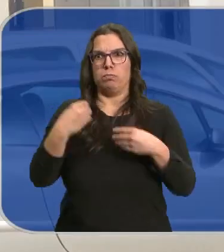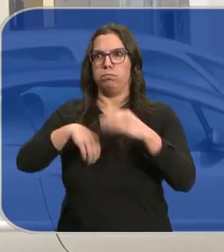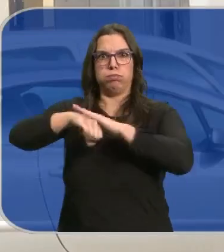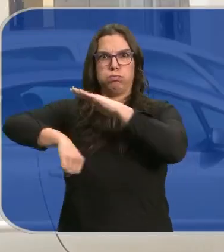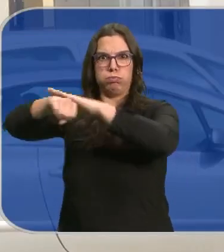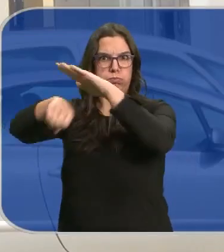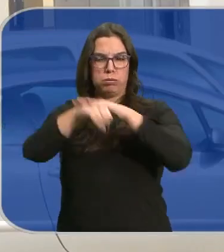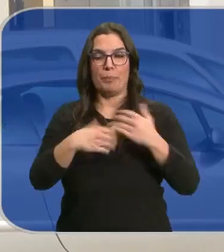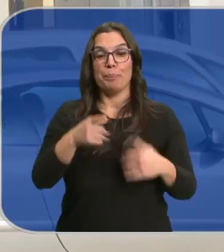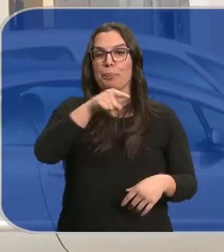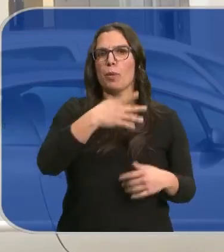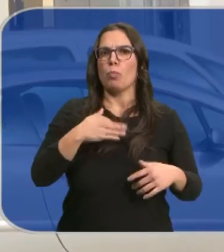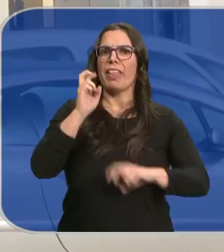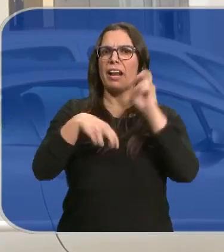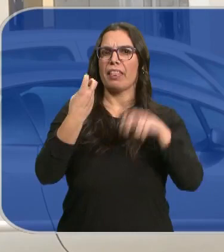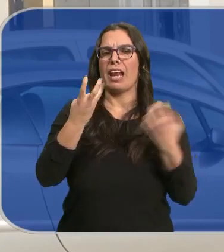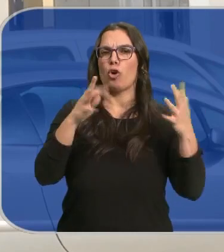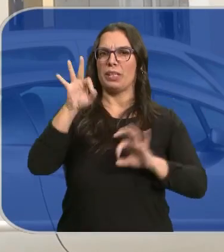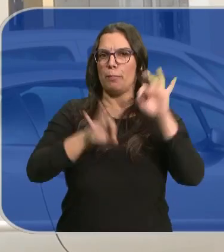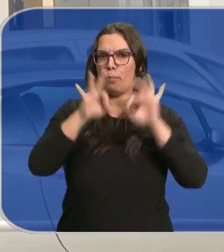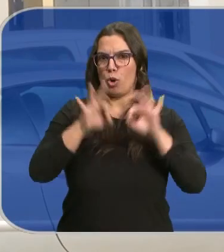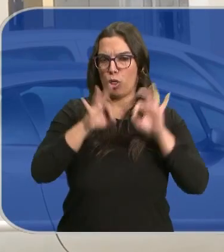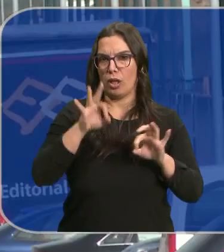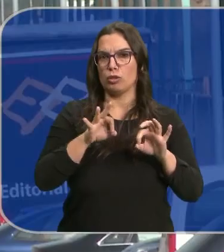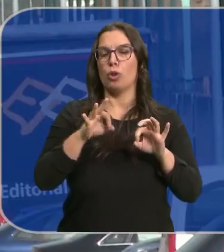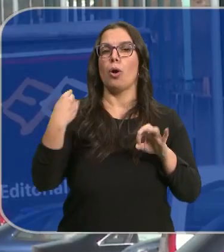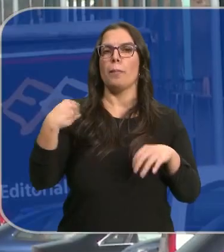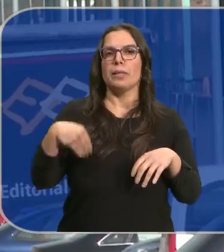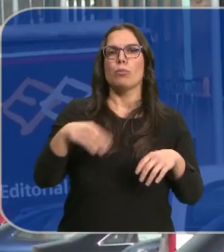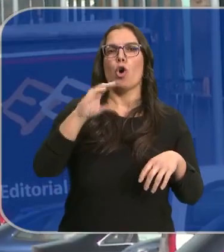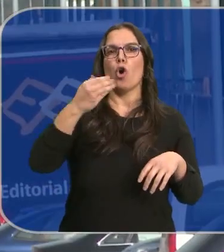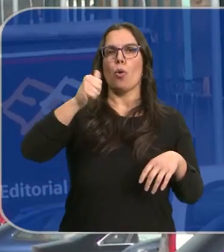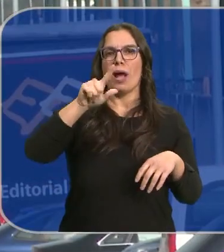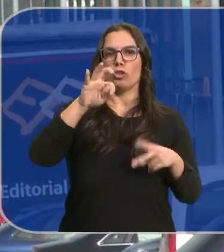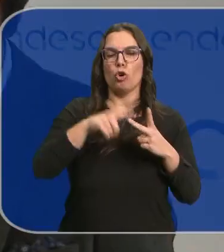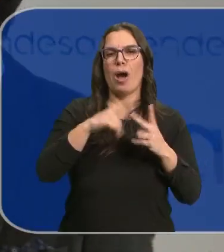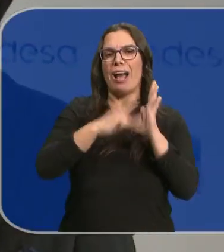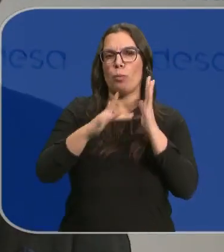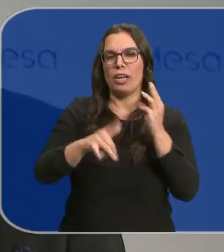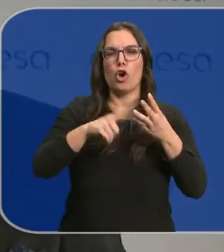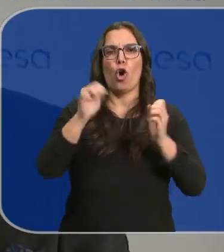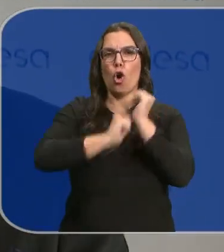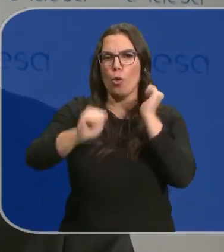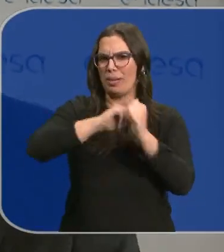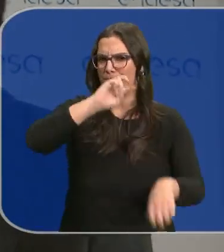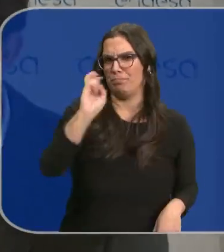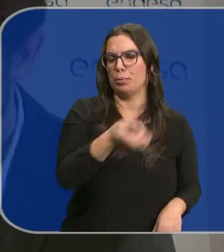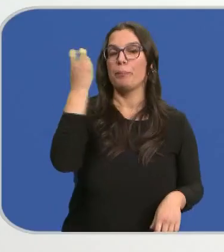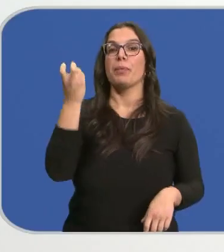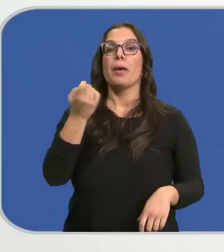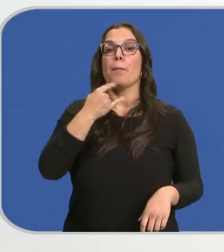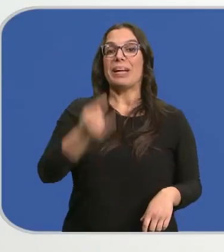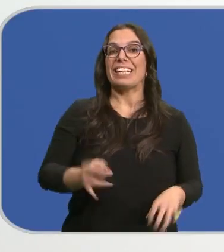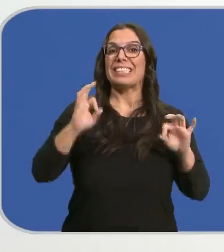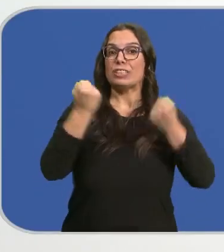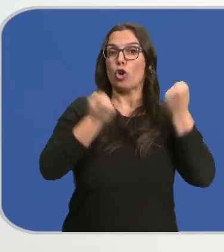saturadas. Tiene una tasa de reciclado del 90% de los materiales. No solo recuperan níquel, también cobalto, aluminio o cobre. Y no solo será para baterías de coche.